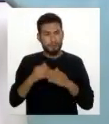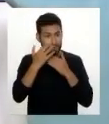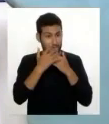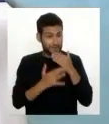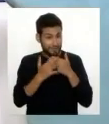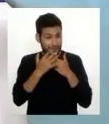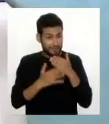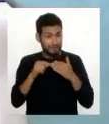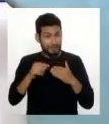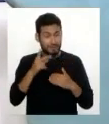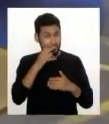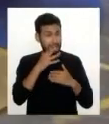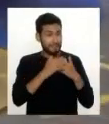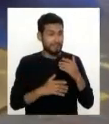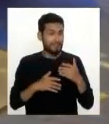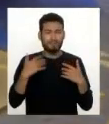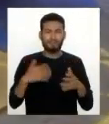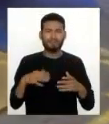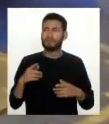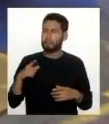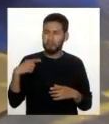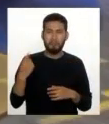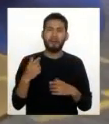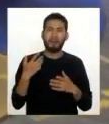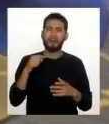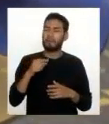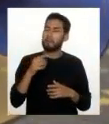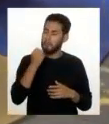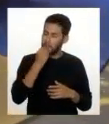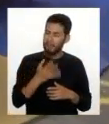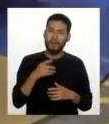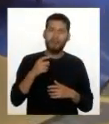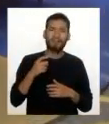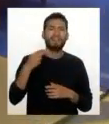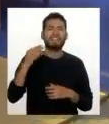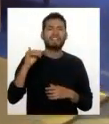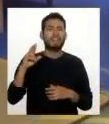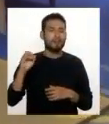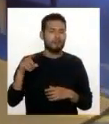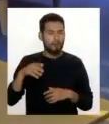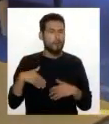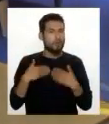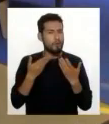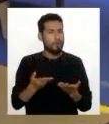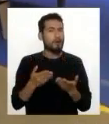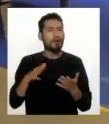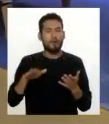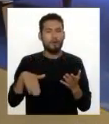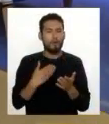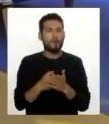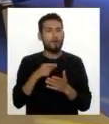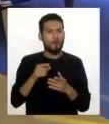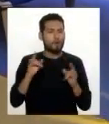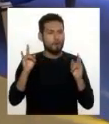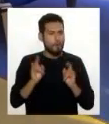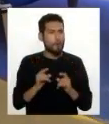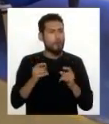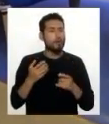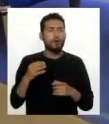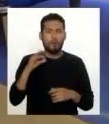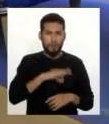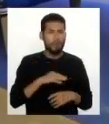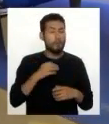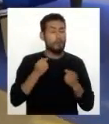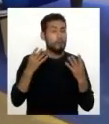sangrecita. La sangrecita se ha puesto muy de moda y es una excelente fuente de hierro. Nos va a permitir permitir absorber y aprovechar muchísimo